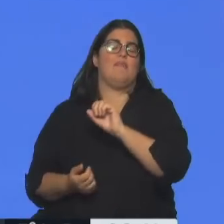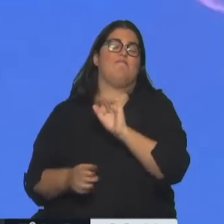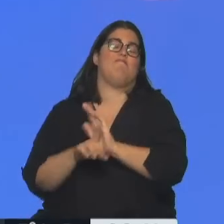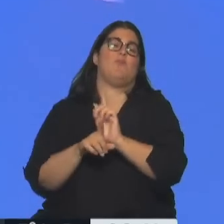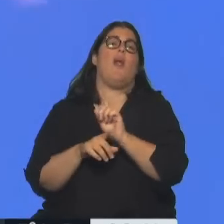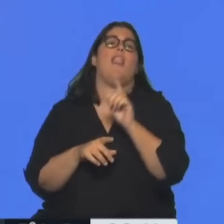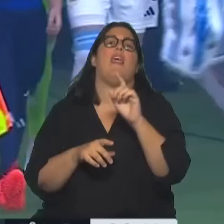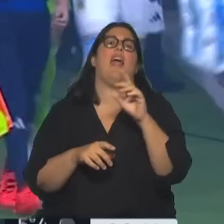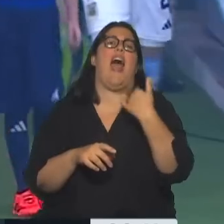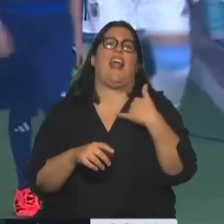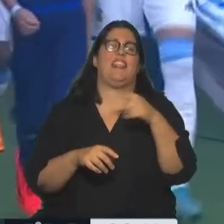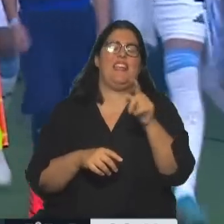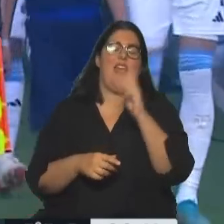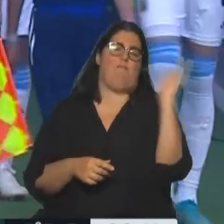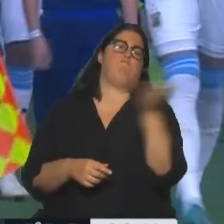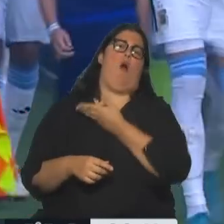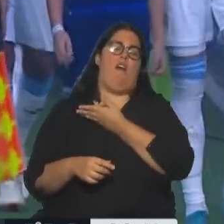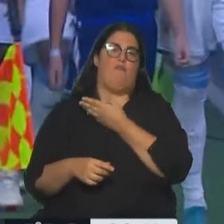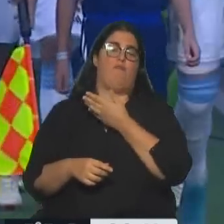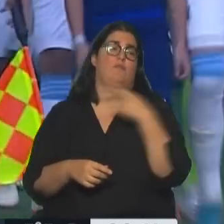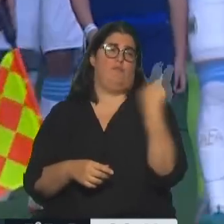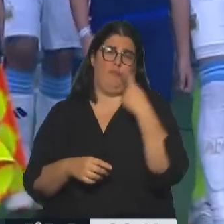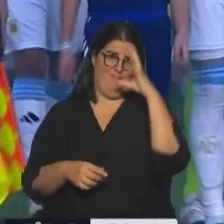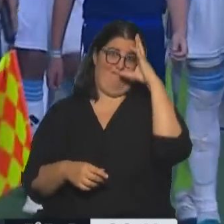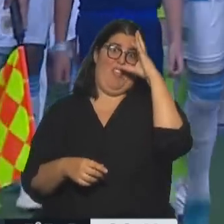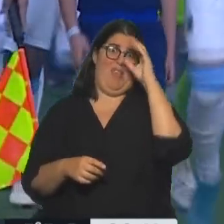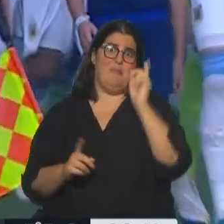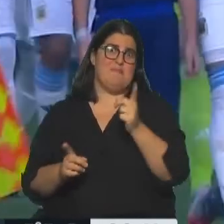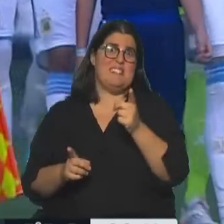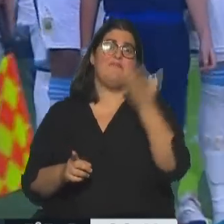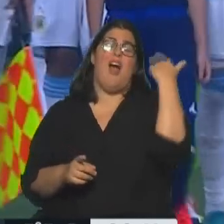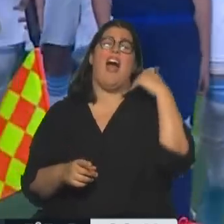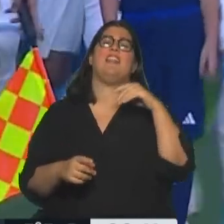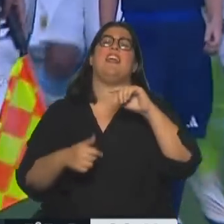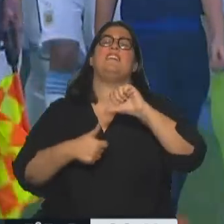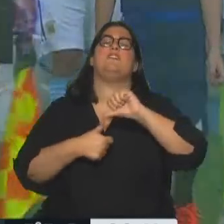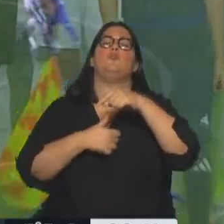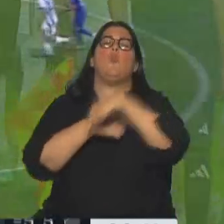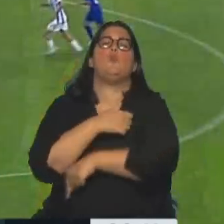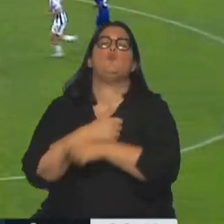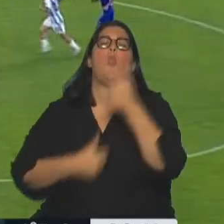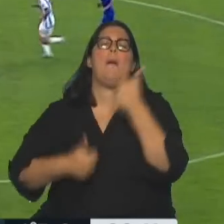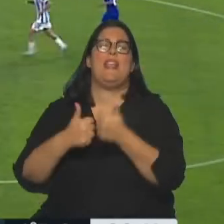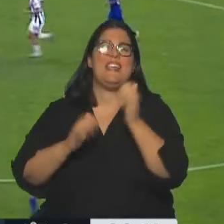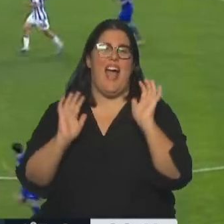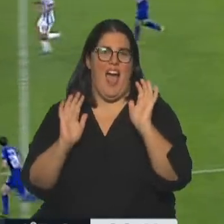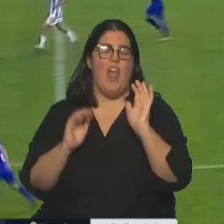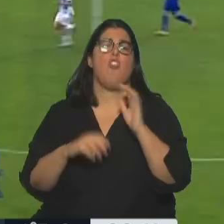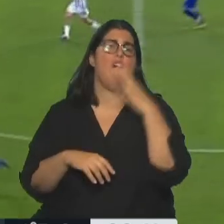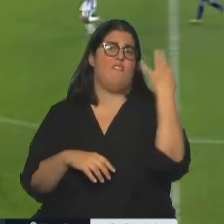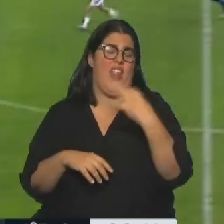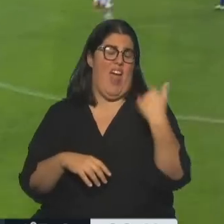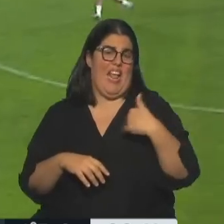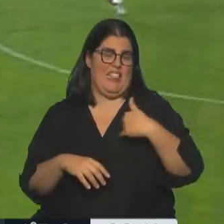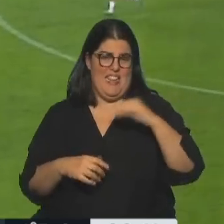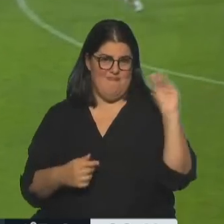equipo de Mascherano. Es como que rápidamente todos memorizamos lo que había sucedido en el sudamericano, donde Argentina la verdad quedó trunca con muy